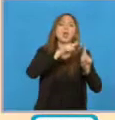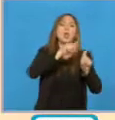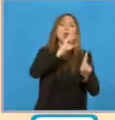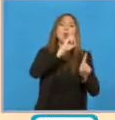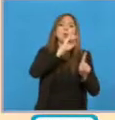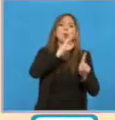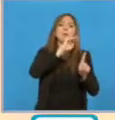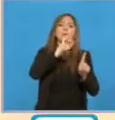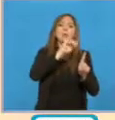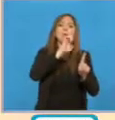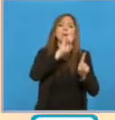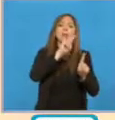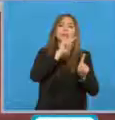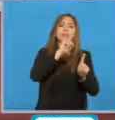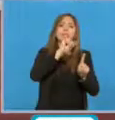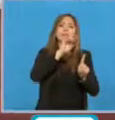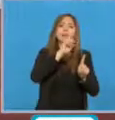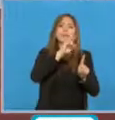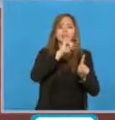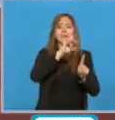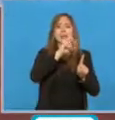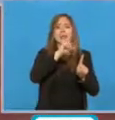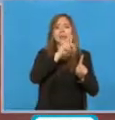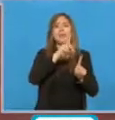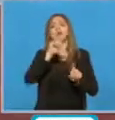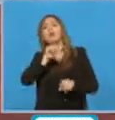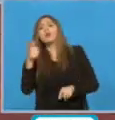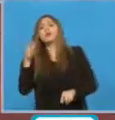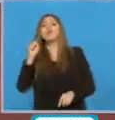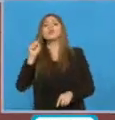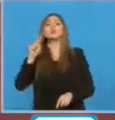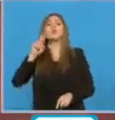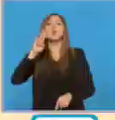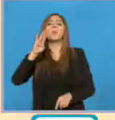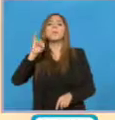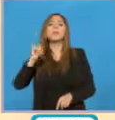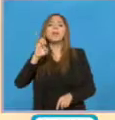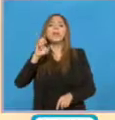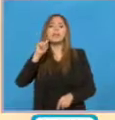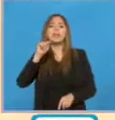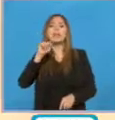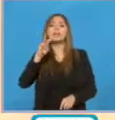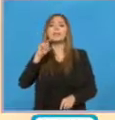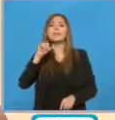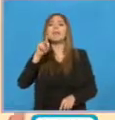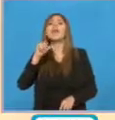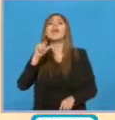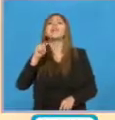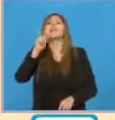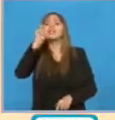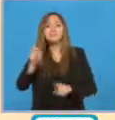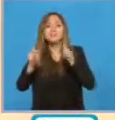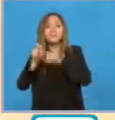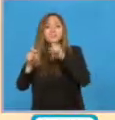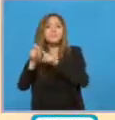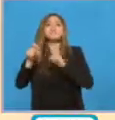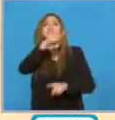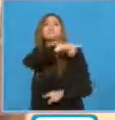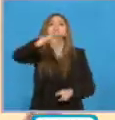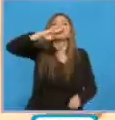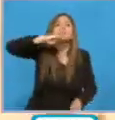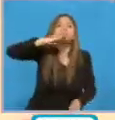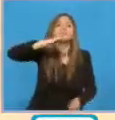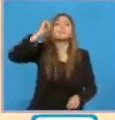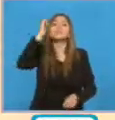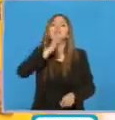Como madres, somos muy subjetivas. Porque estamos hablando desde esta forma de cómo lo queremos. Ay, es que Es